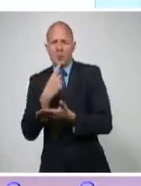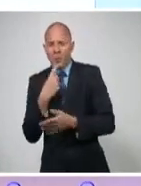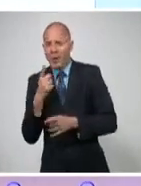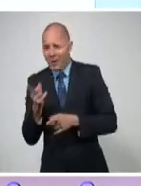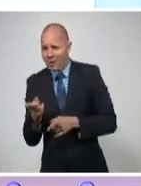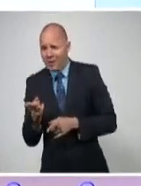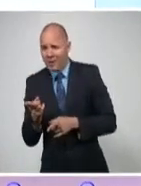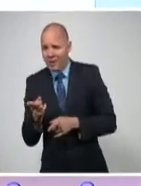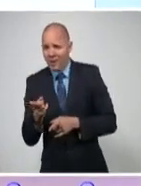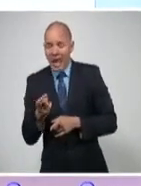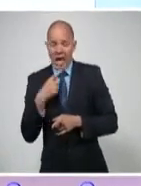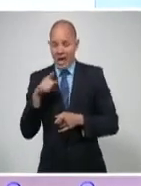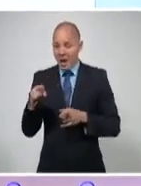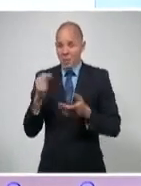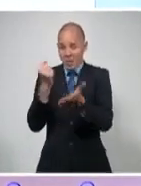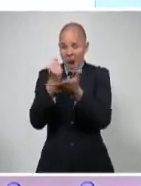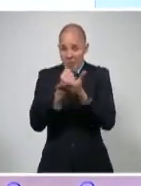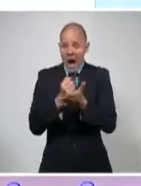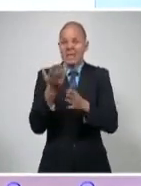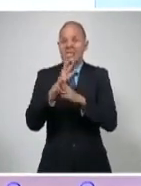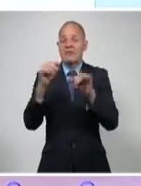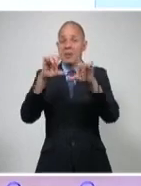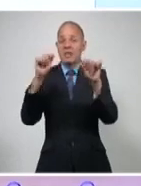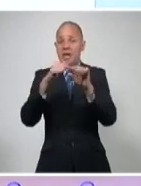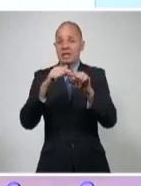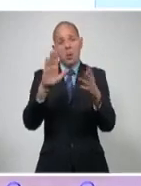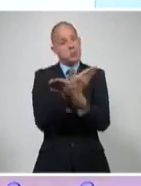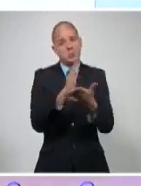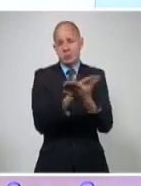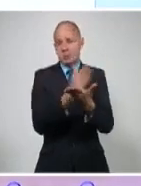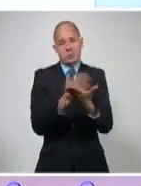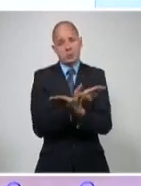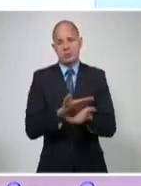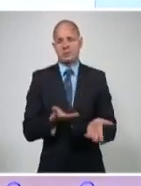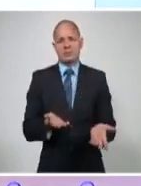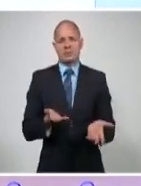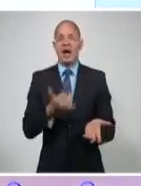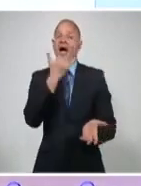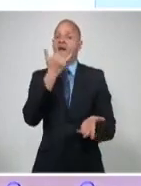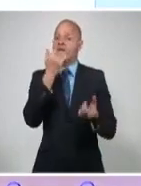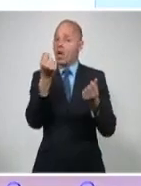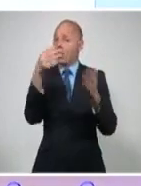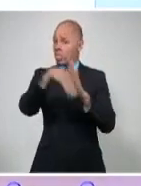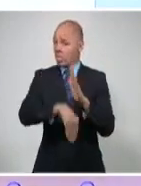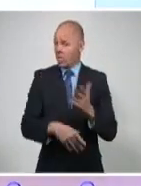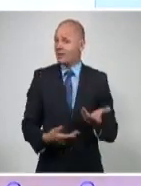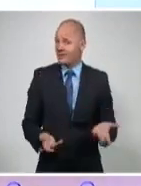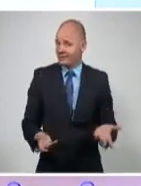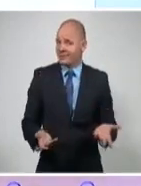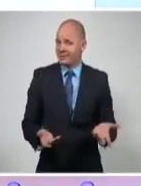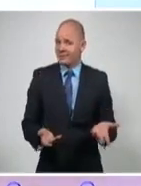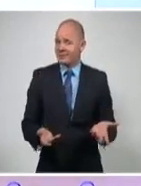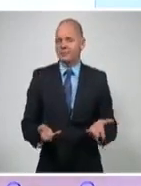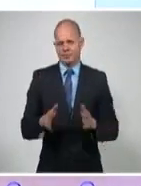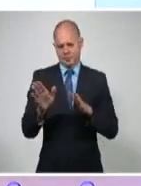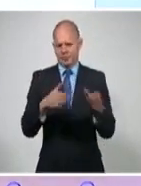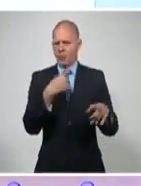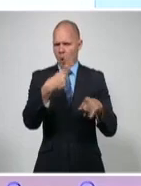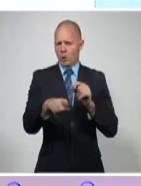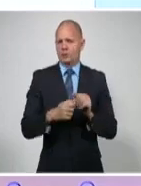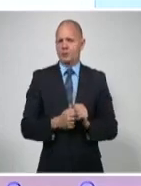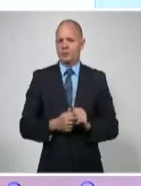hoy con un segundo ejemplo de las acciones de este grupo. Se trata, quizás han oído hablar de esto, de la solicitud presentada a la Asamblea Nacional